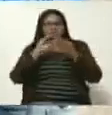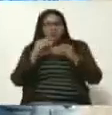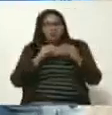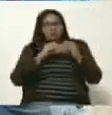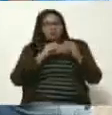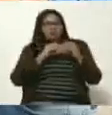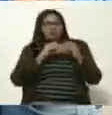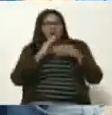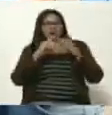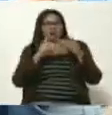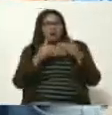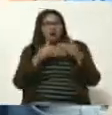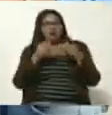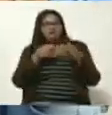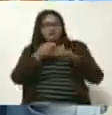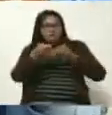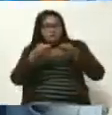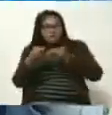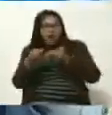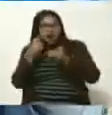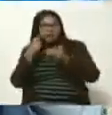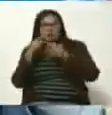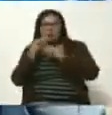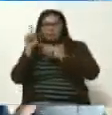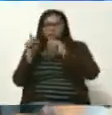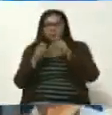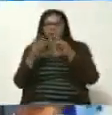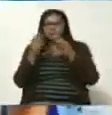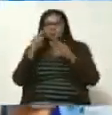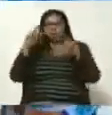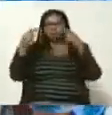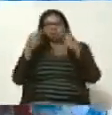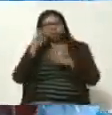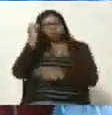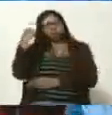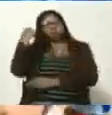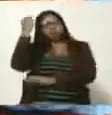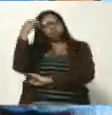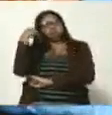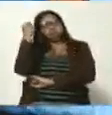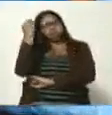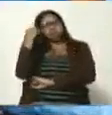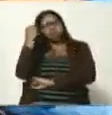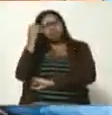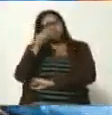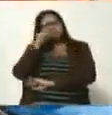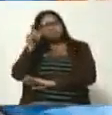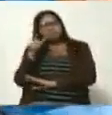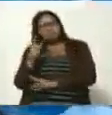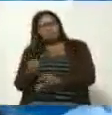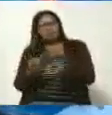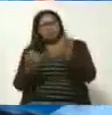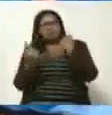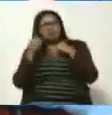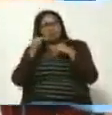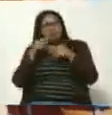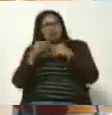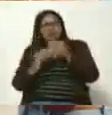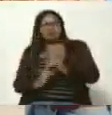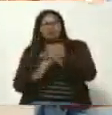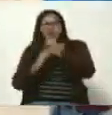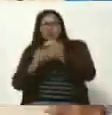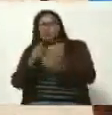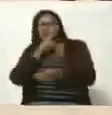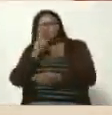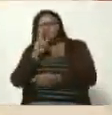de la corrupción y de la manipulación, pero la pregunta que muchos televidentes se deben estar haciendo es ¿quién estuvo detrás de esto? ¿Tiene usted